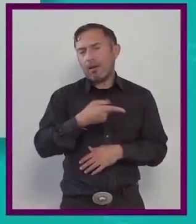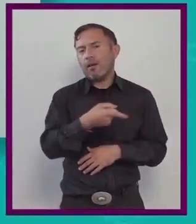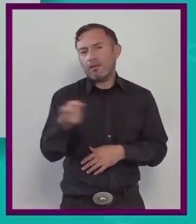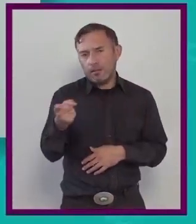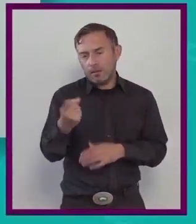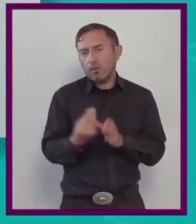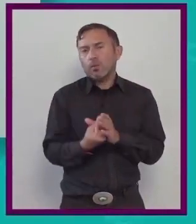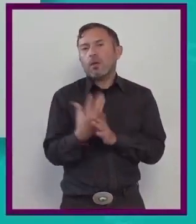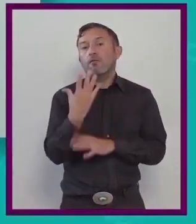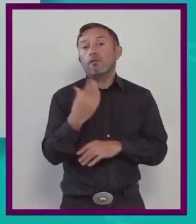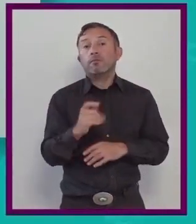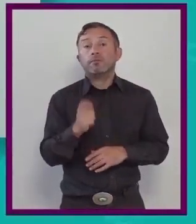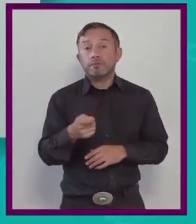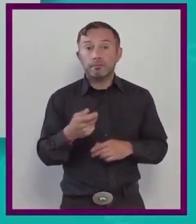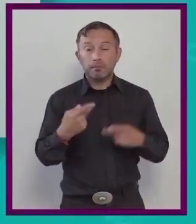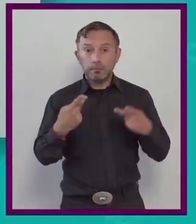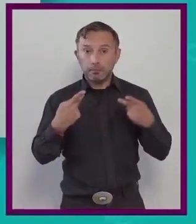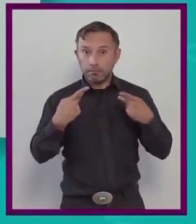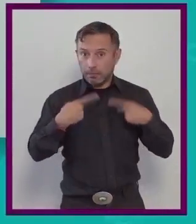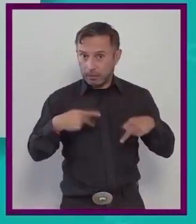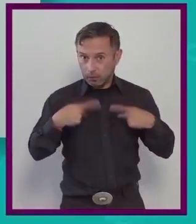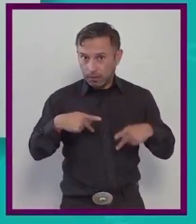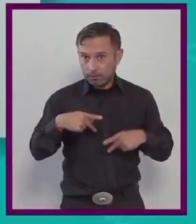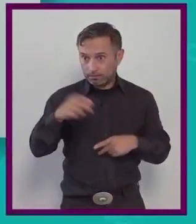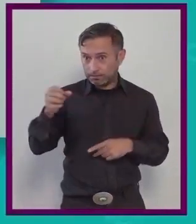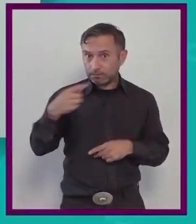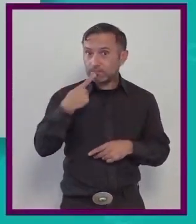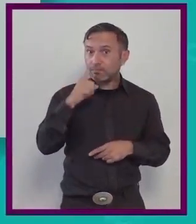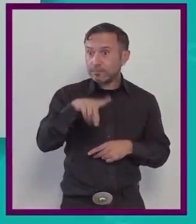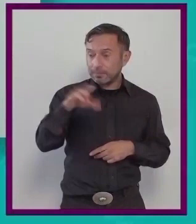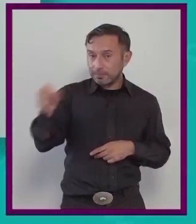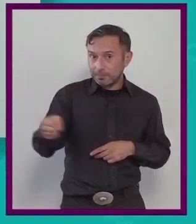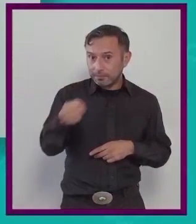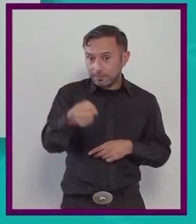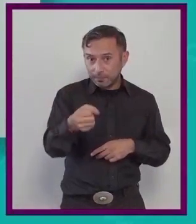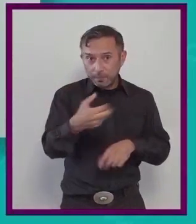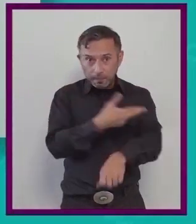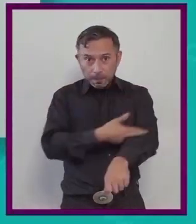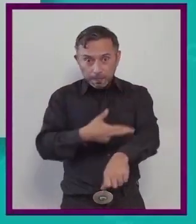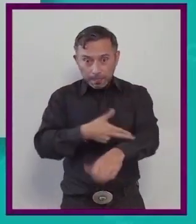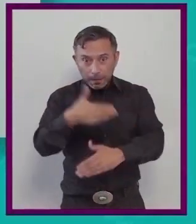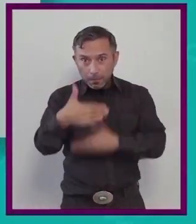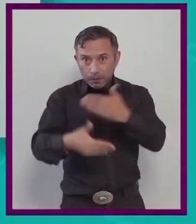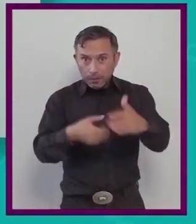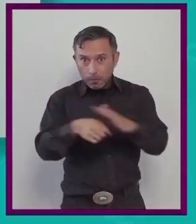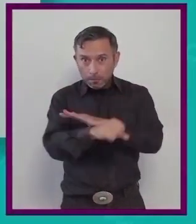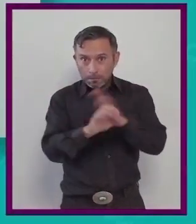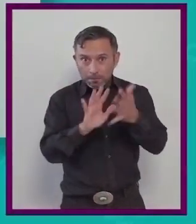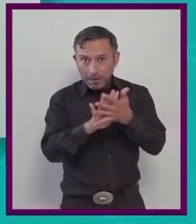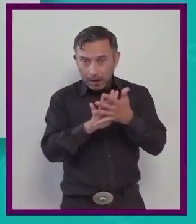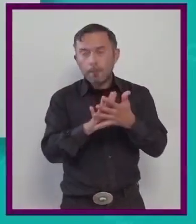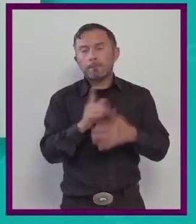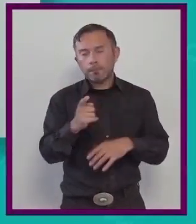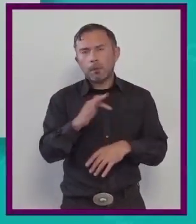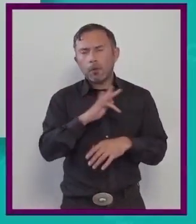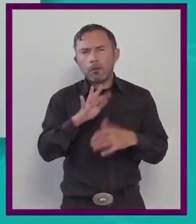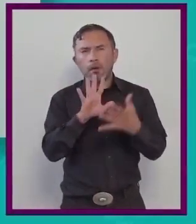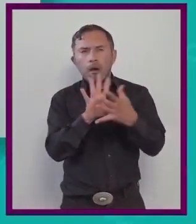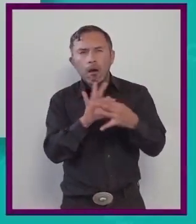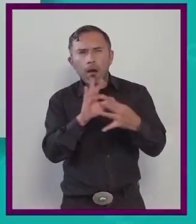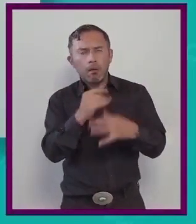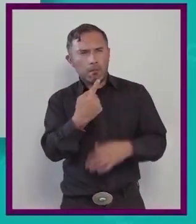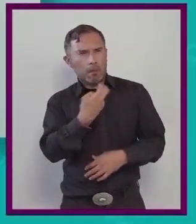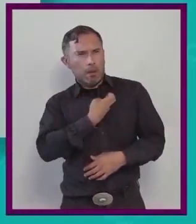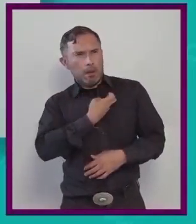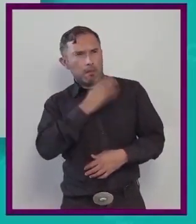ya se da, para que la persona que se encuentra sujeta a un proceso penal tenga un mejor entendimiento de lo